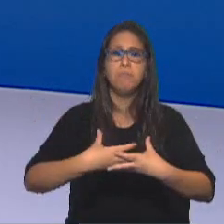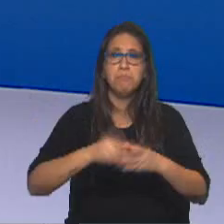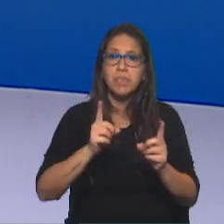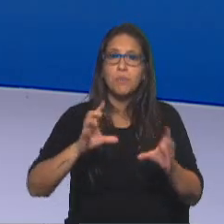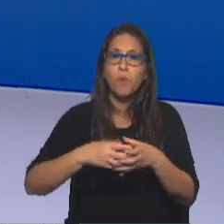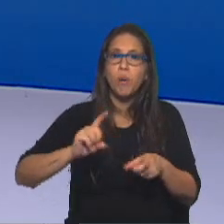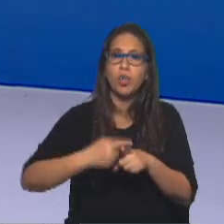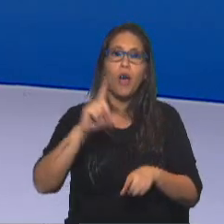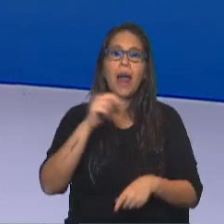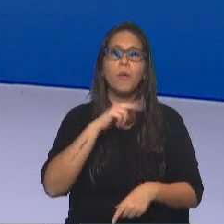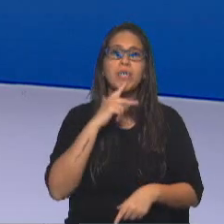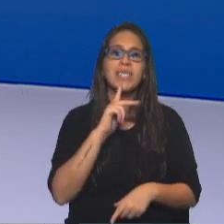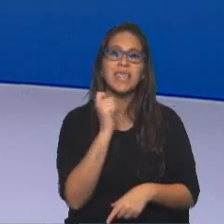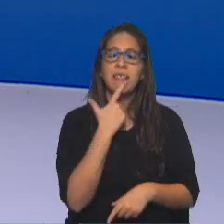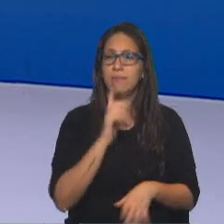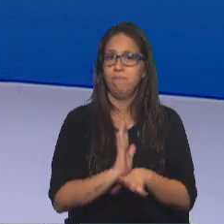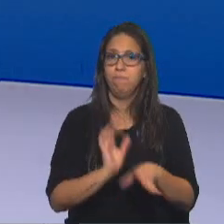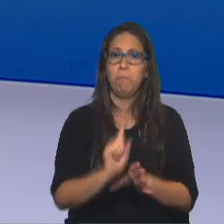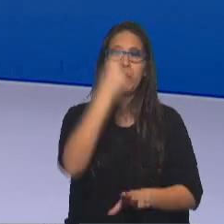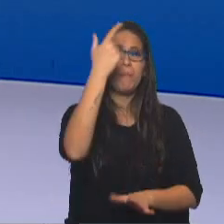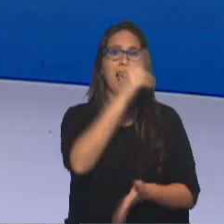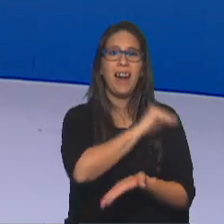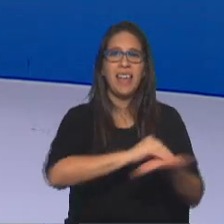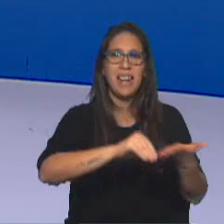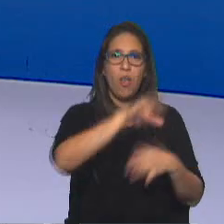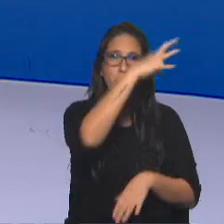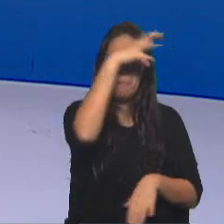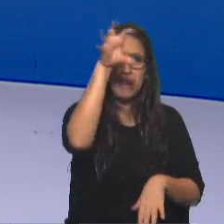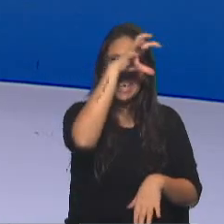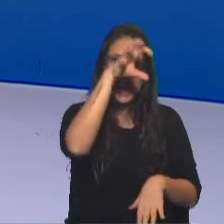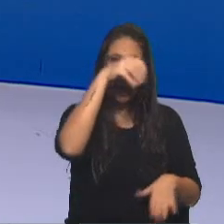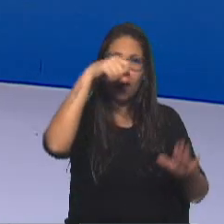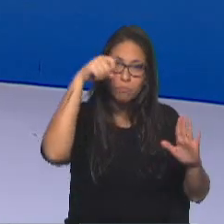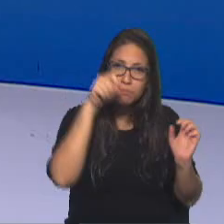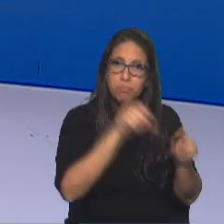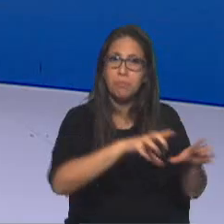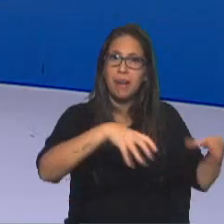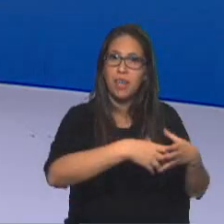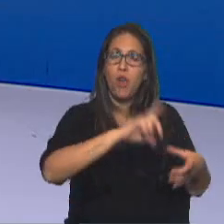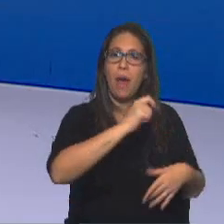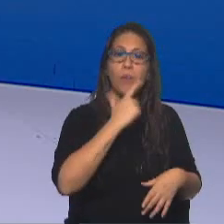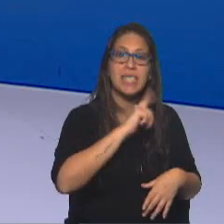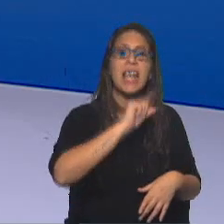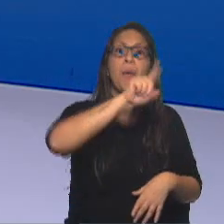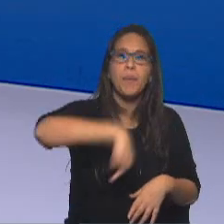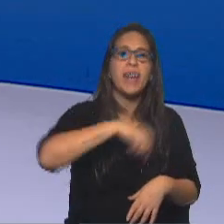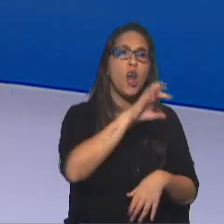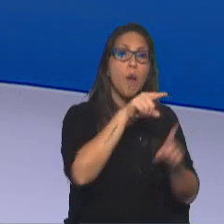hace referencia justamente al primer legislador minero del Partido Laborista, es decir, que realmente una